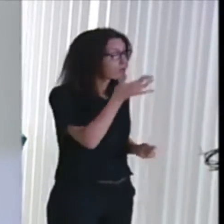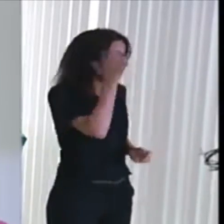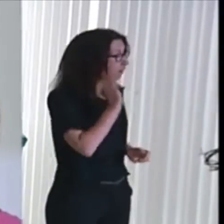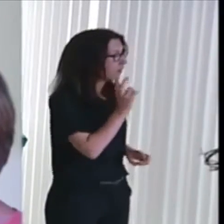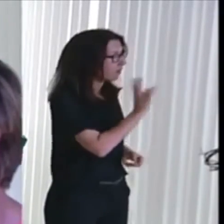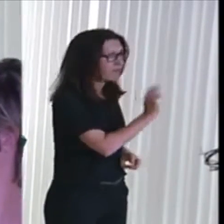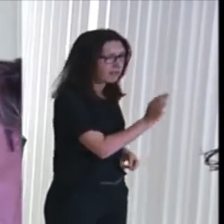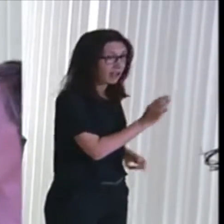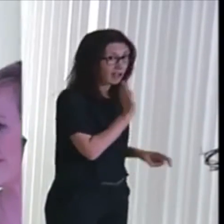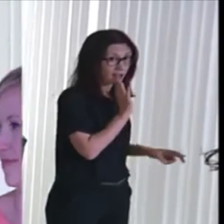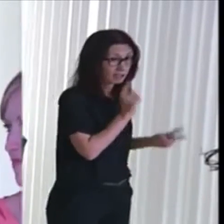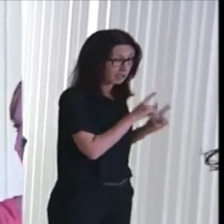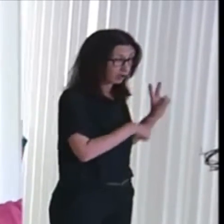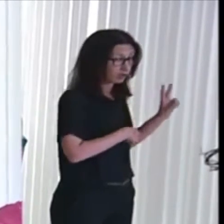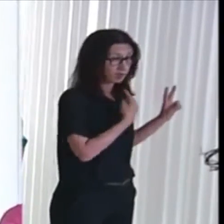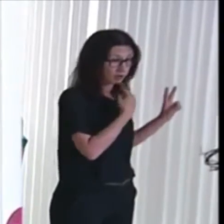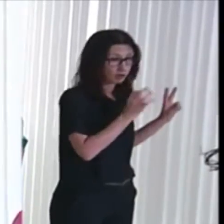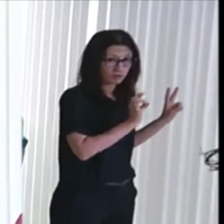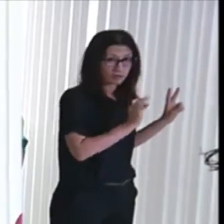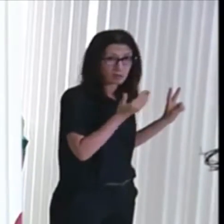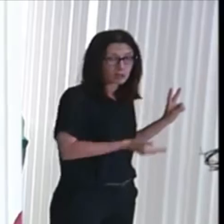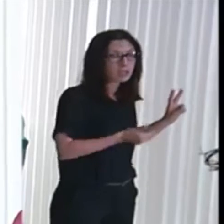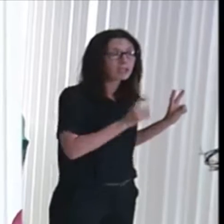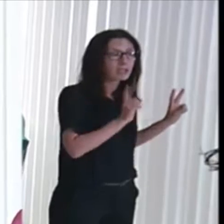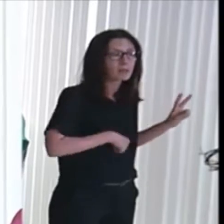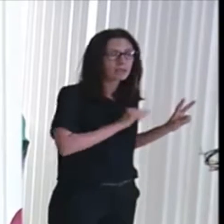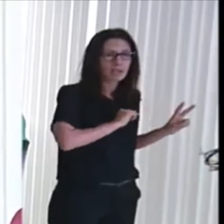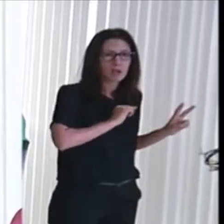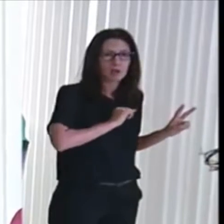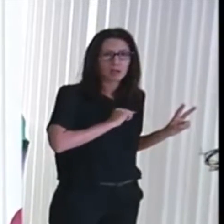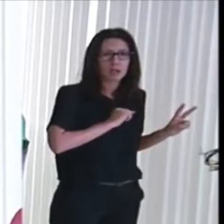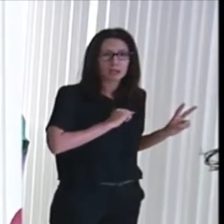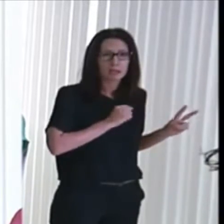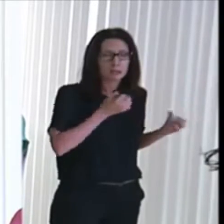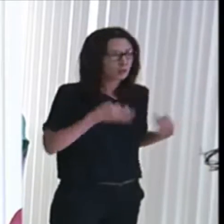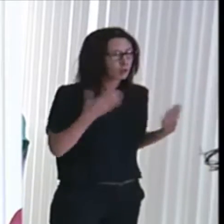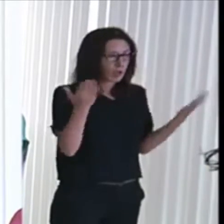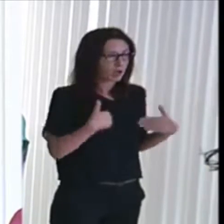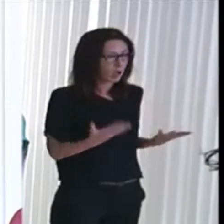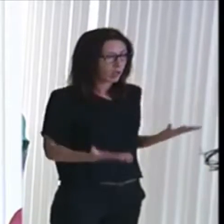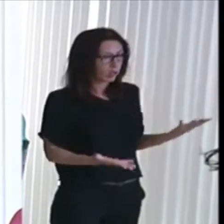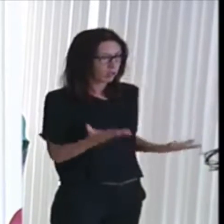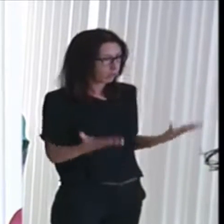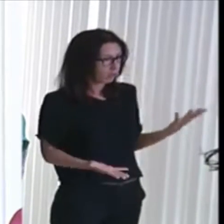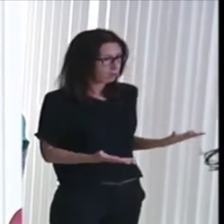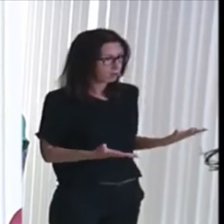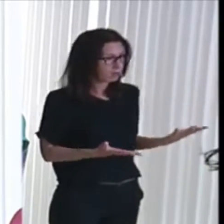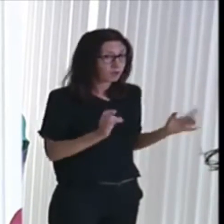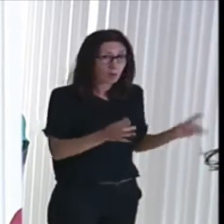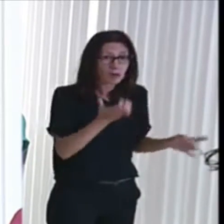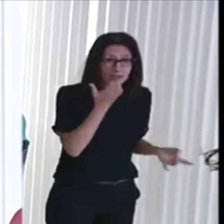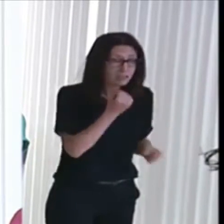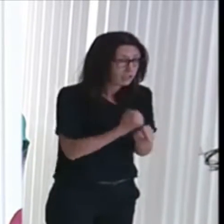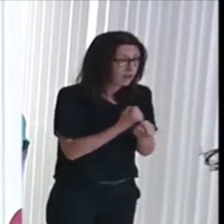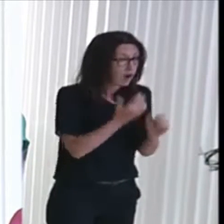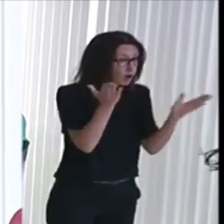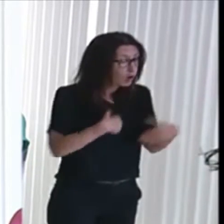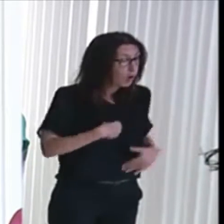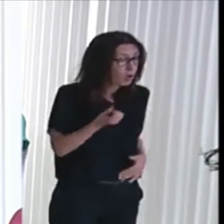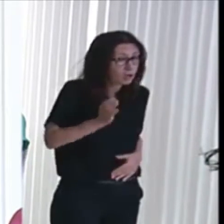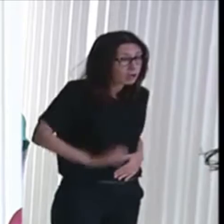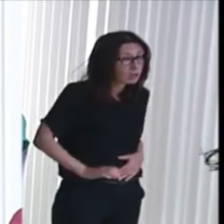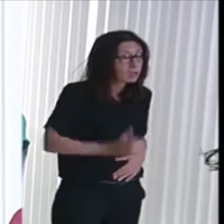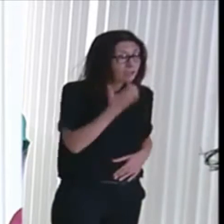muy importante, ¿no? Pero la inseguridad, quizá, ¿no? Lo que tú dices, ¿no? Si tú no trabajas, tú no ganas. Si haces mal las